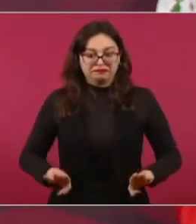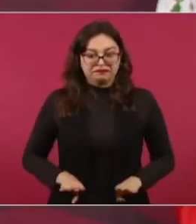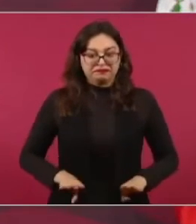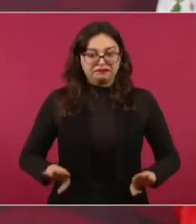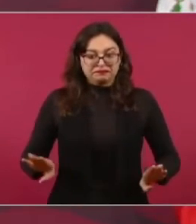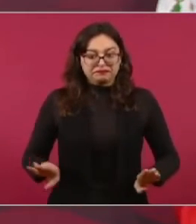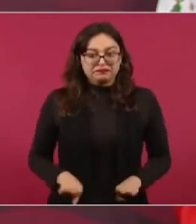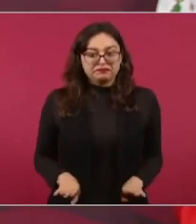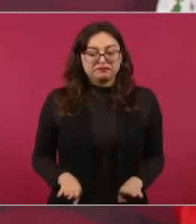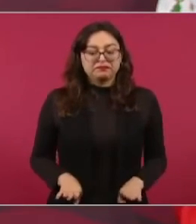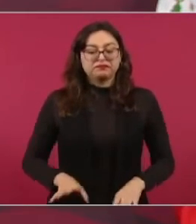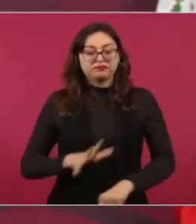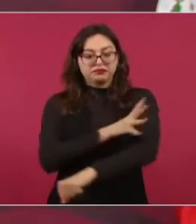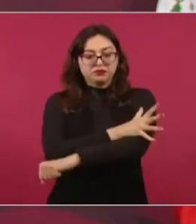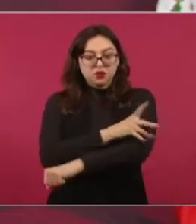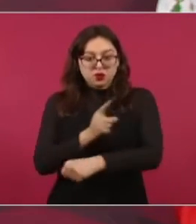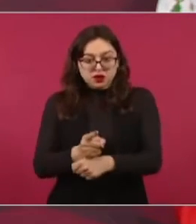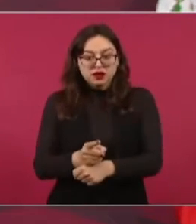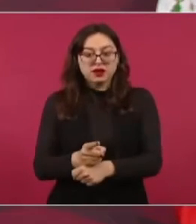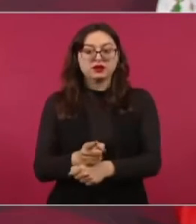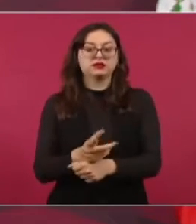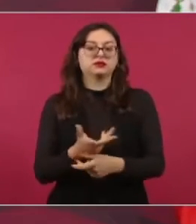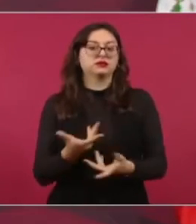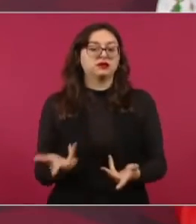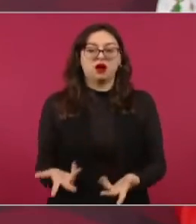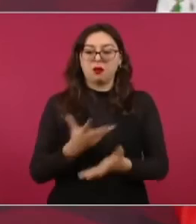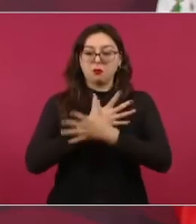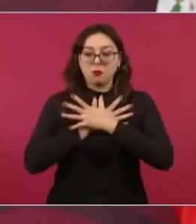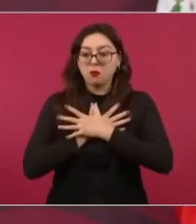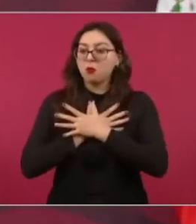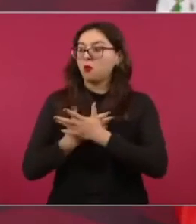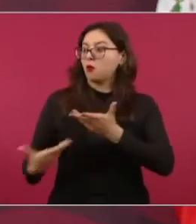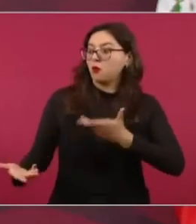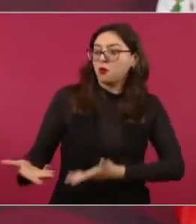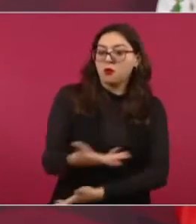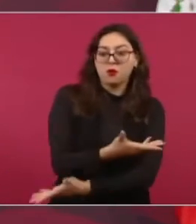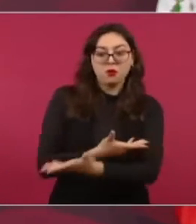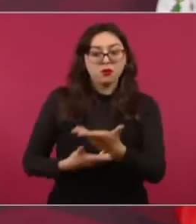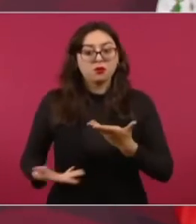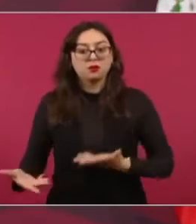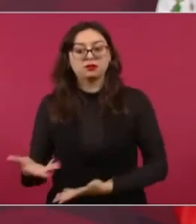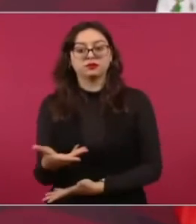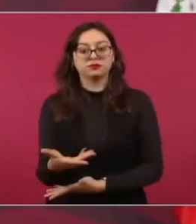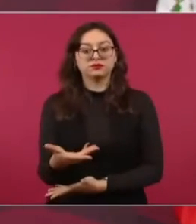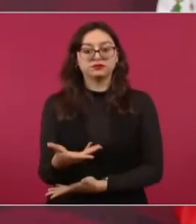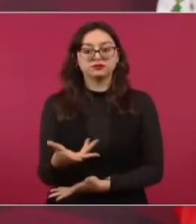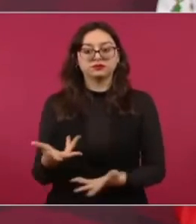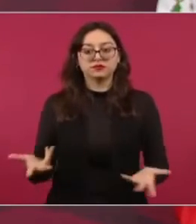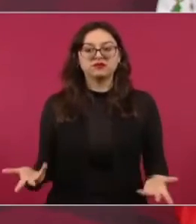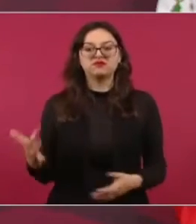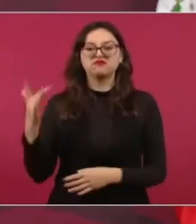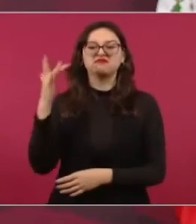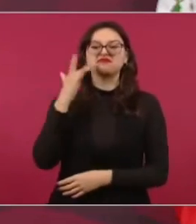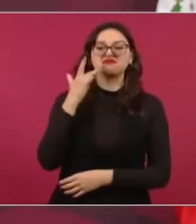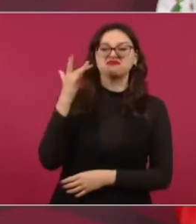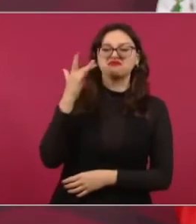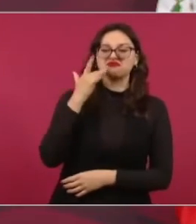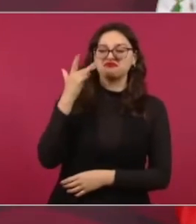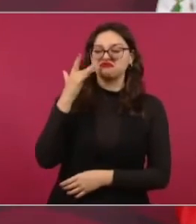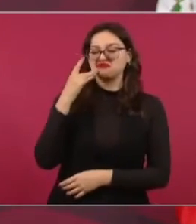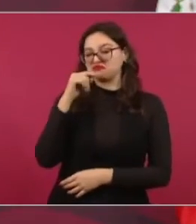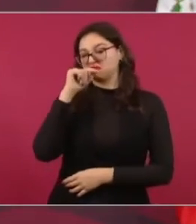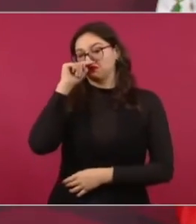principios, desde luego el amor al prójimo, y dejar de ser clasistas